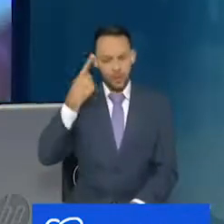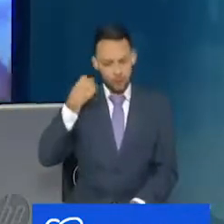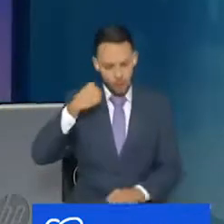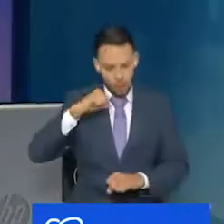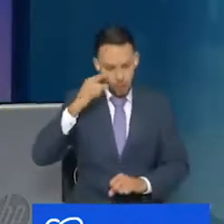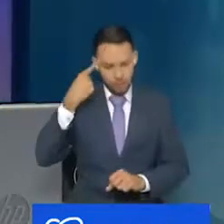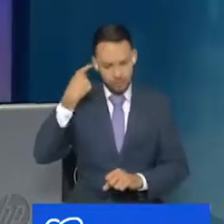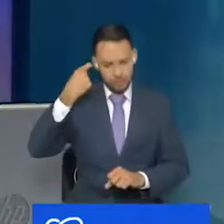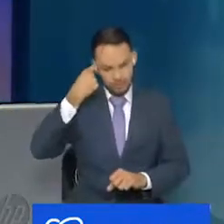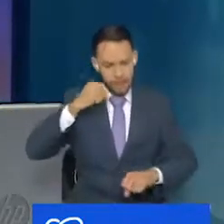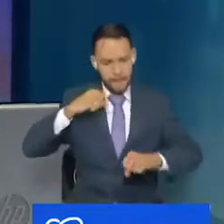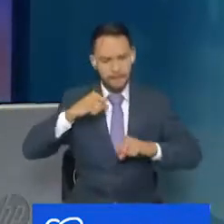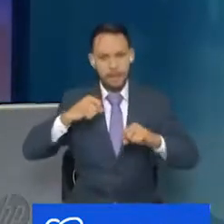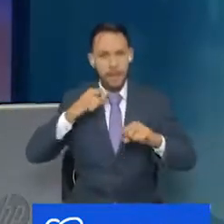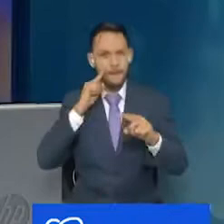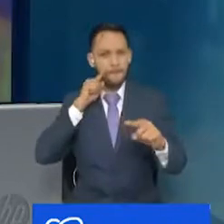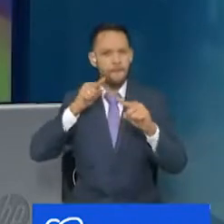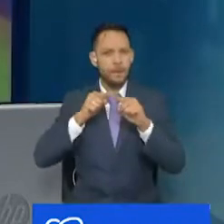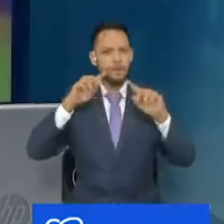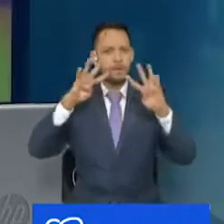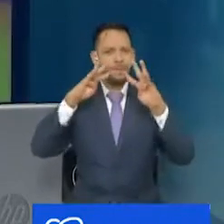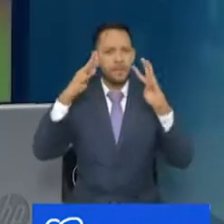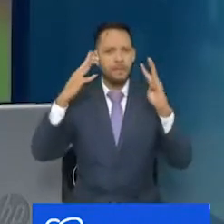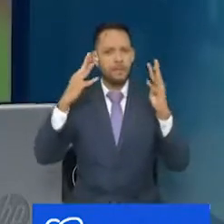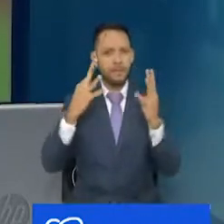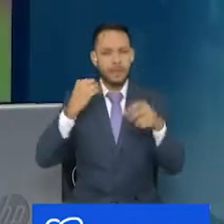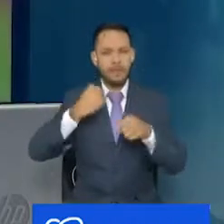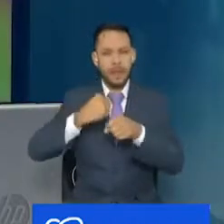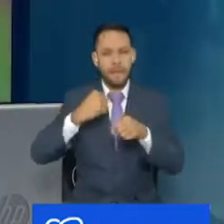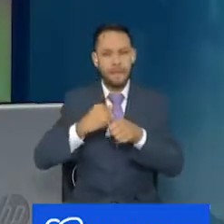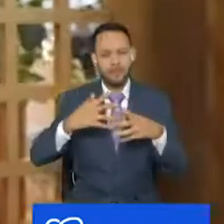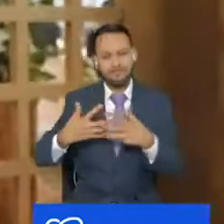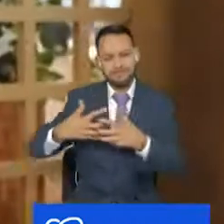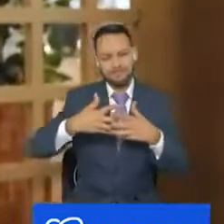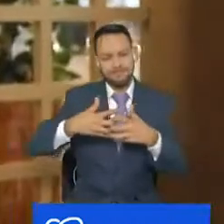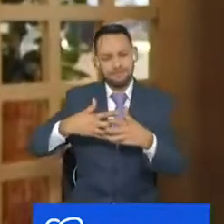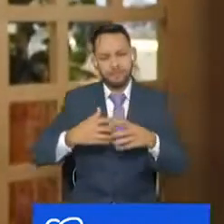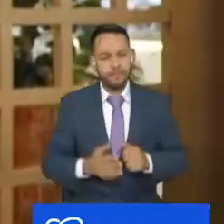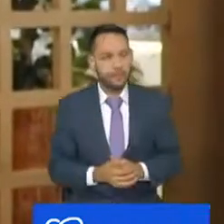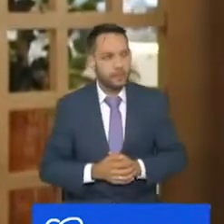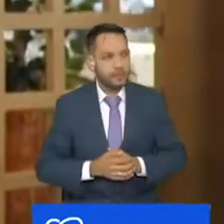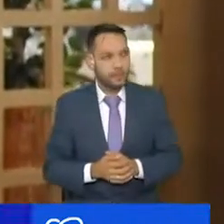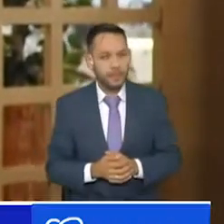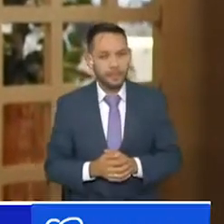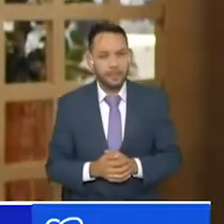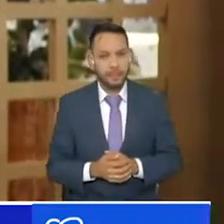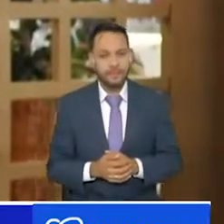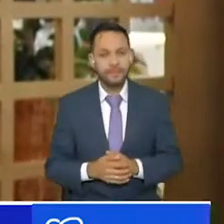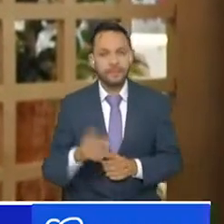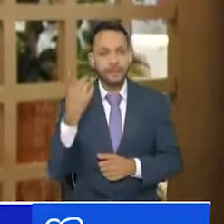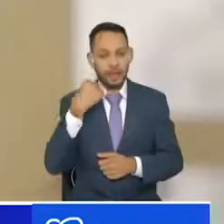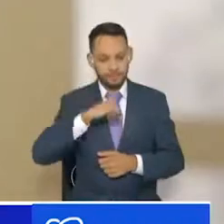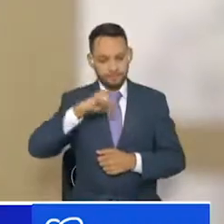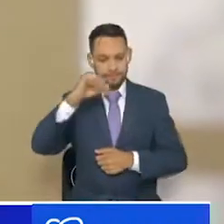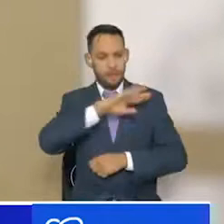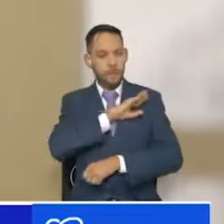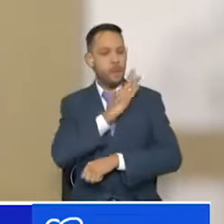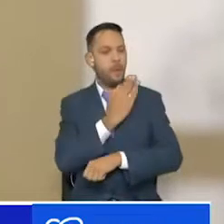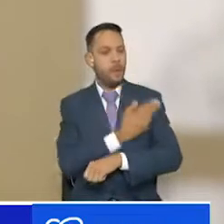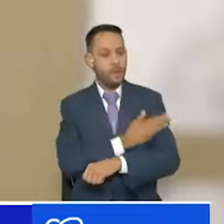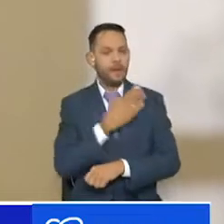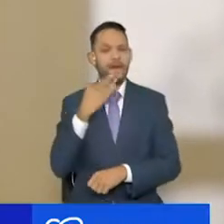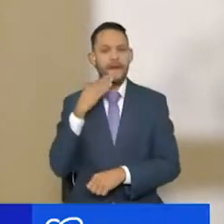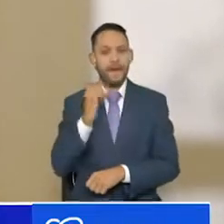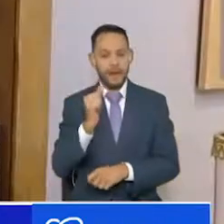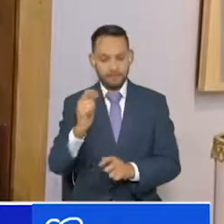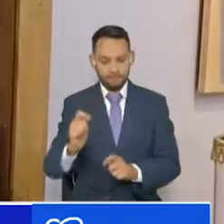llegar al congreso de la república y de la importancia de trabajar en equipo como una reivindicación de la mujer en la política